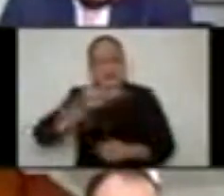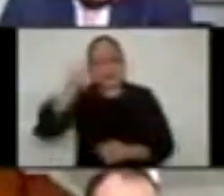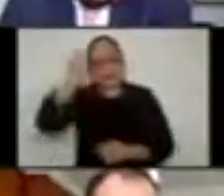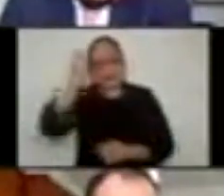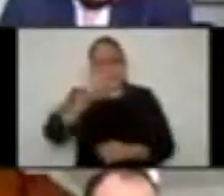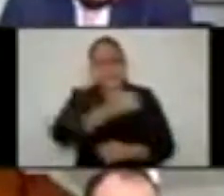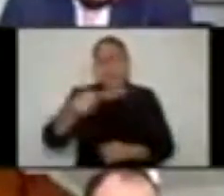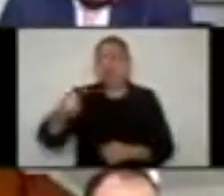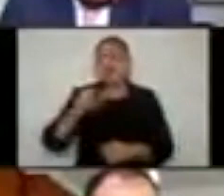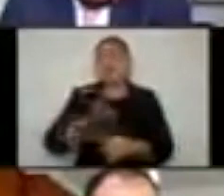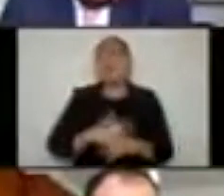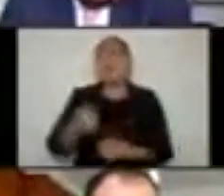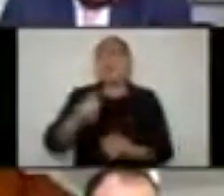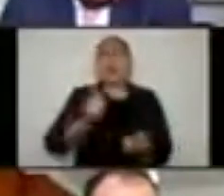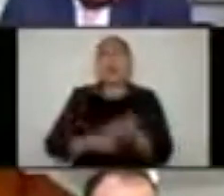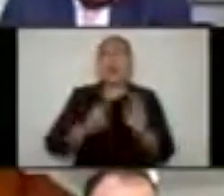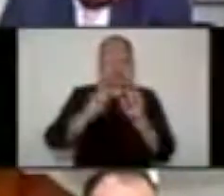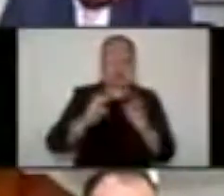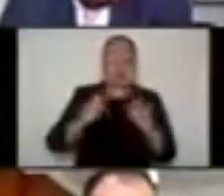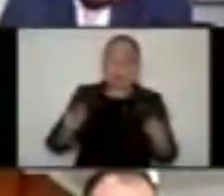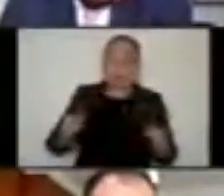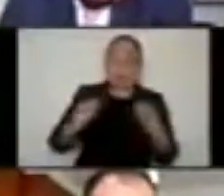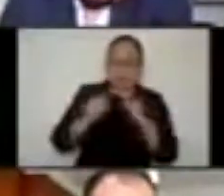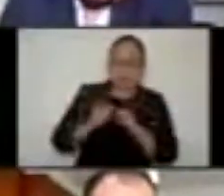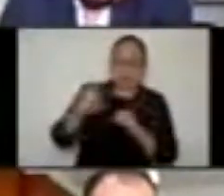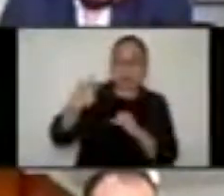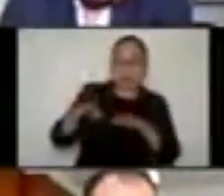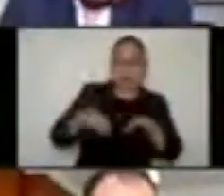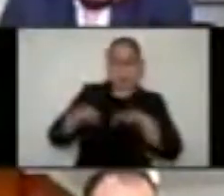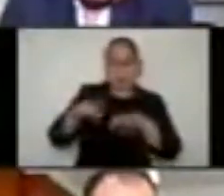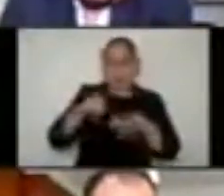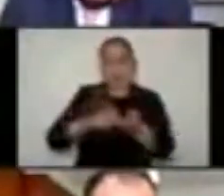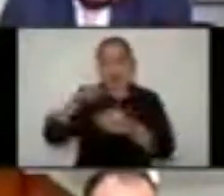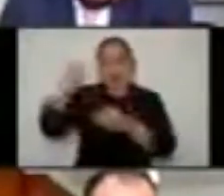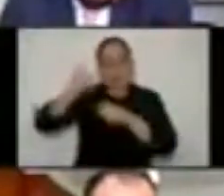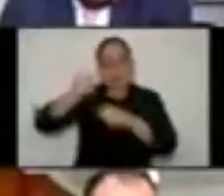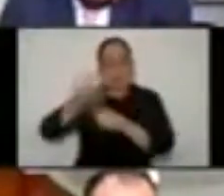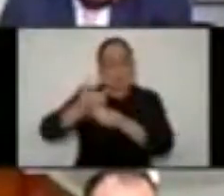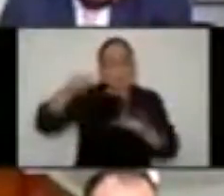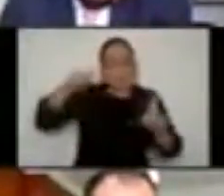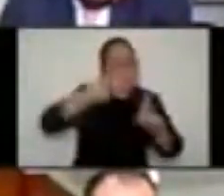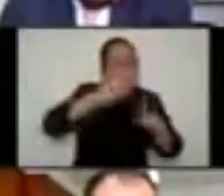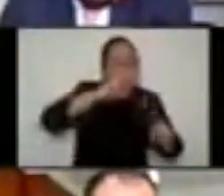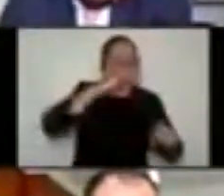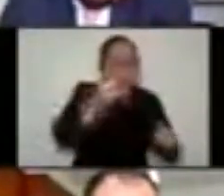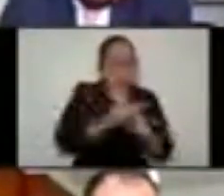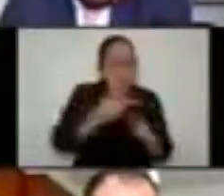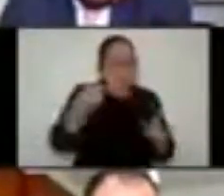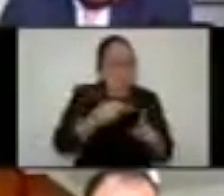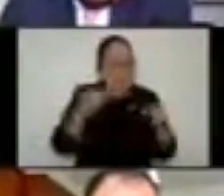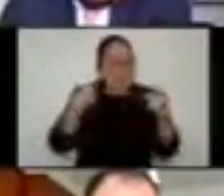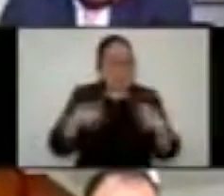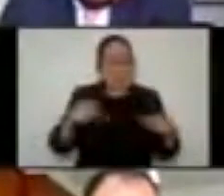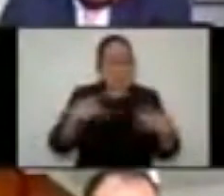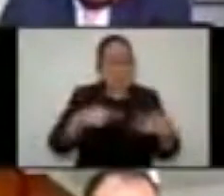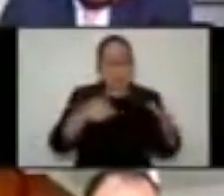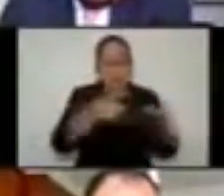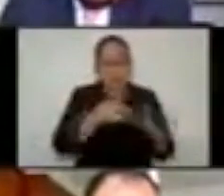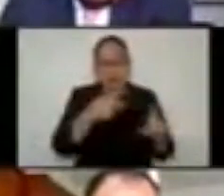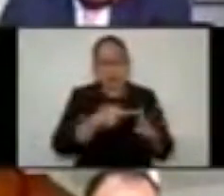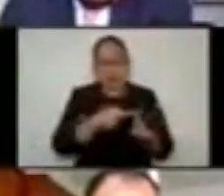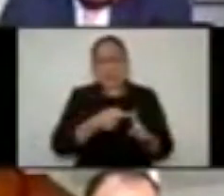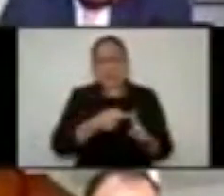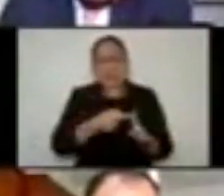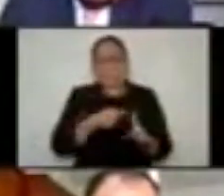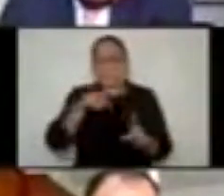contenidos institucionales, los contenidos de la dirección de la cual es titular el sujeto denunciado, no